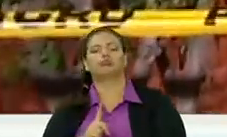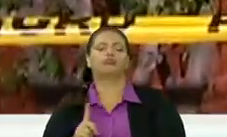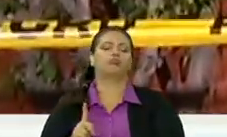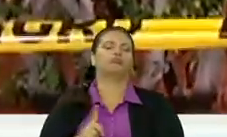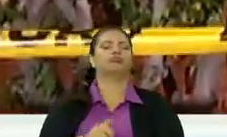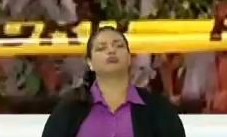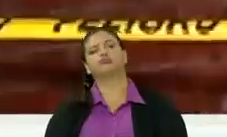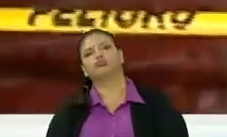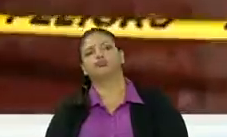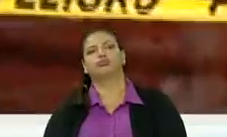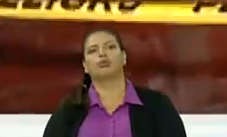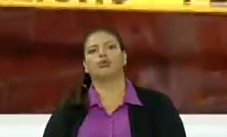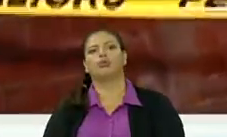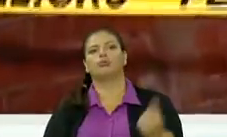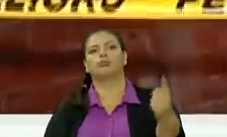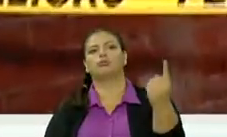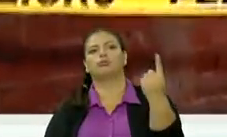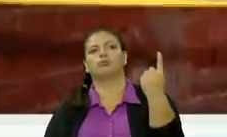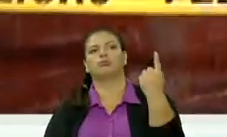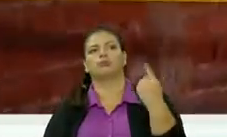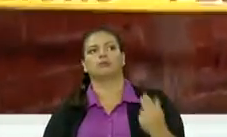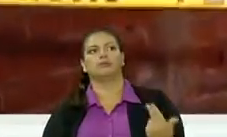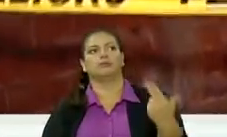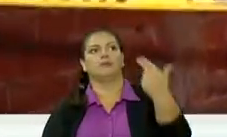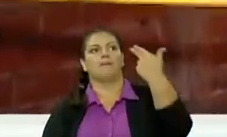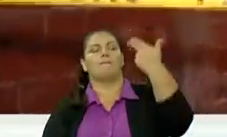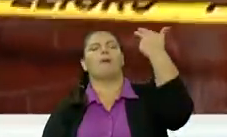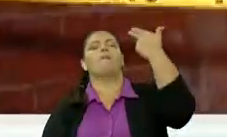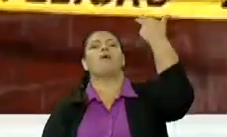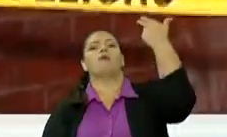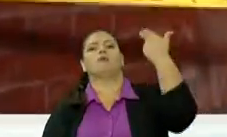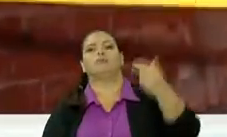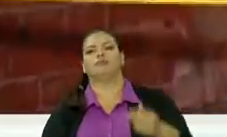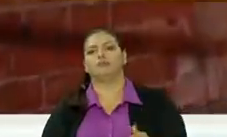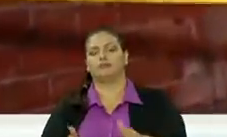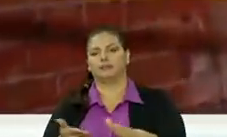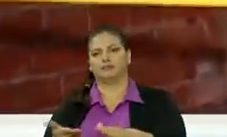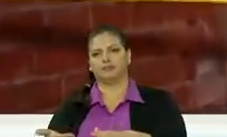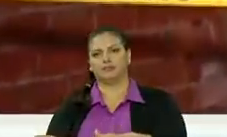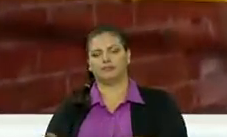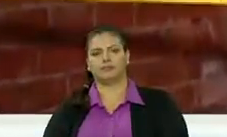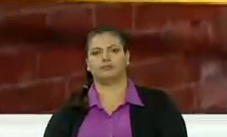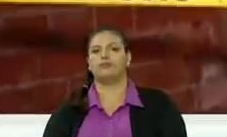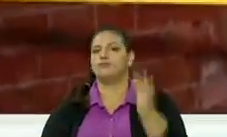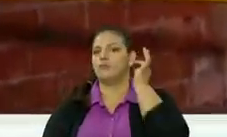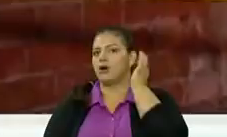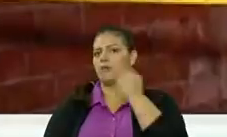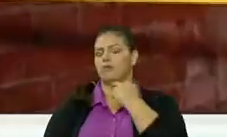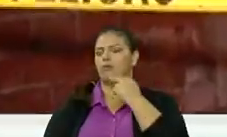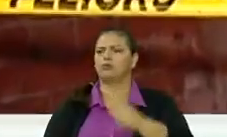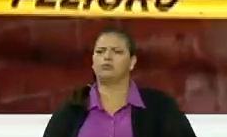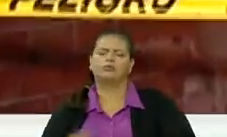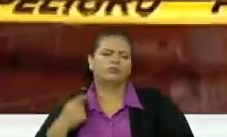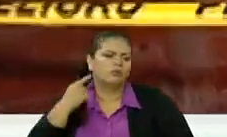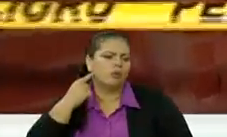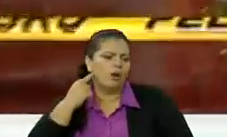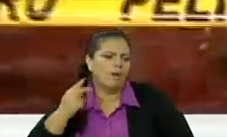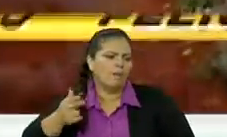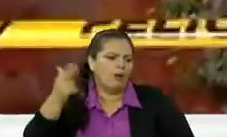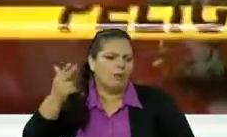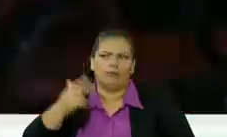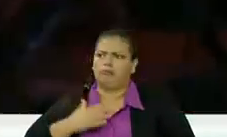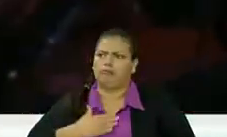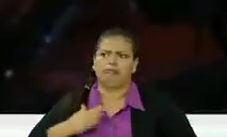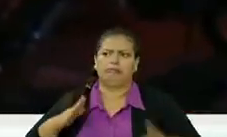carrera del sitio. Estamos con los nervios de punta, o sea, yo escuché el estruendo y cerré mi puerta y me fui adentro porque no sabía qué era